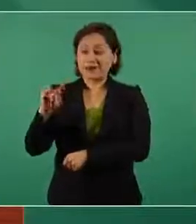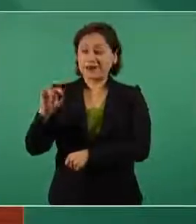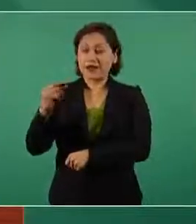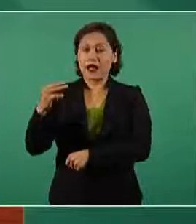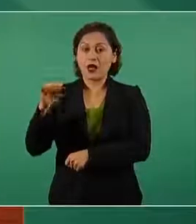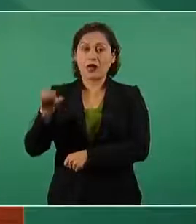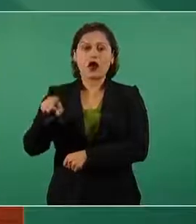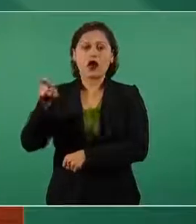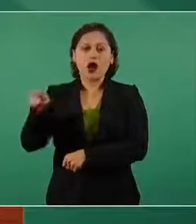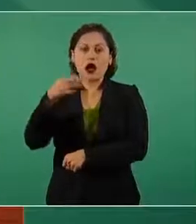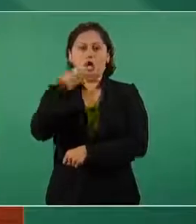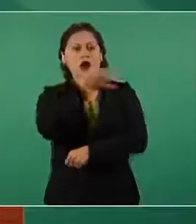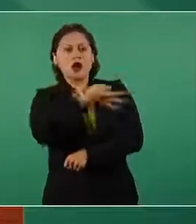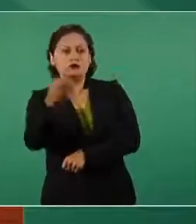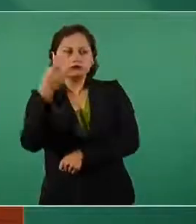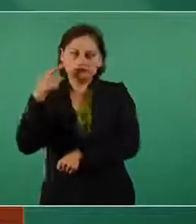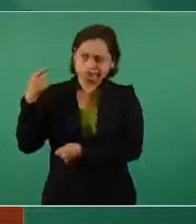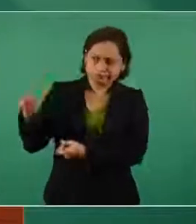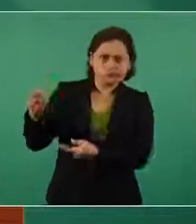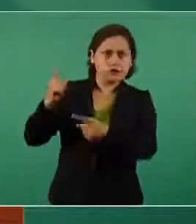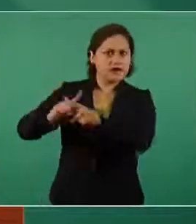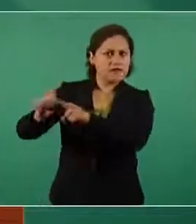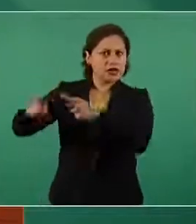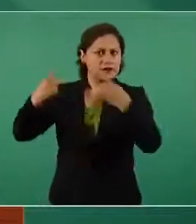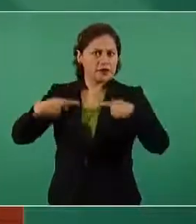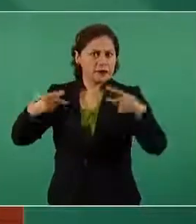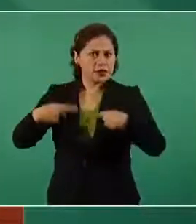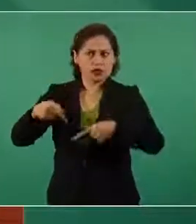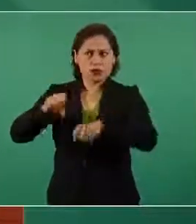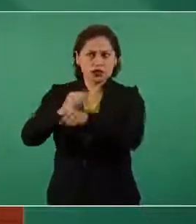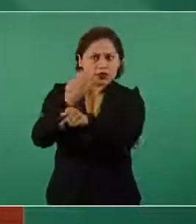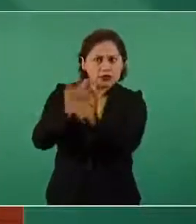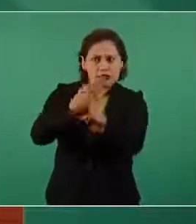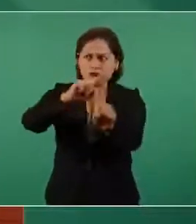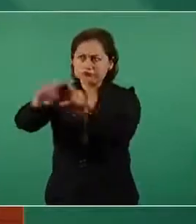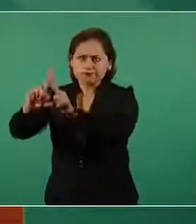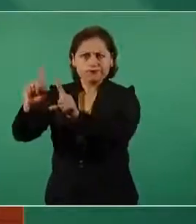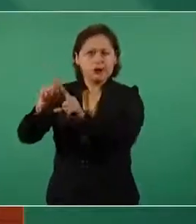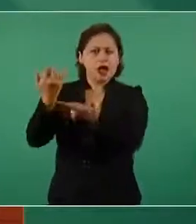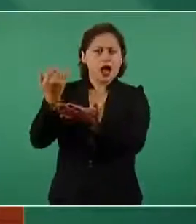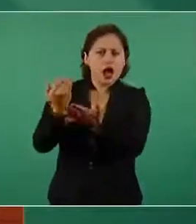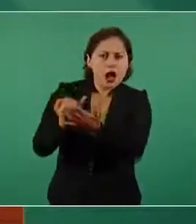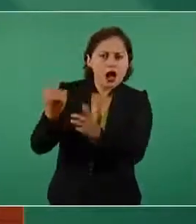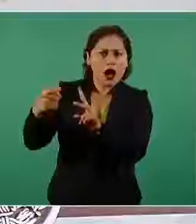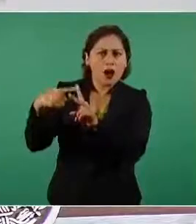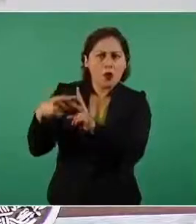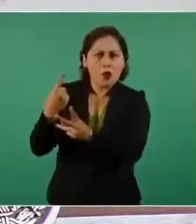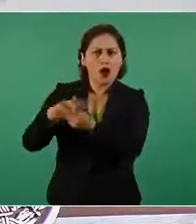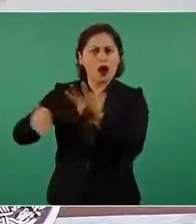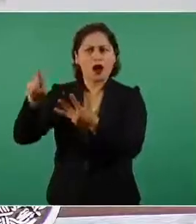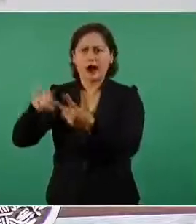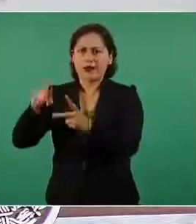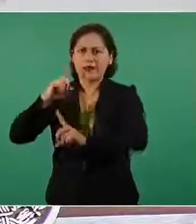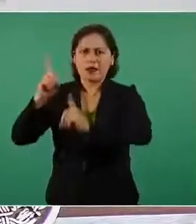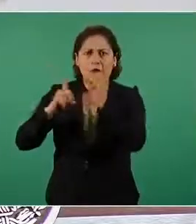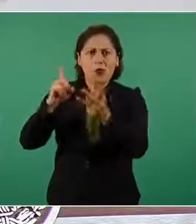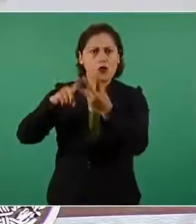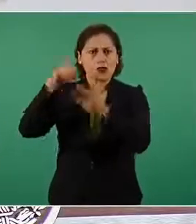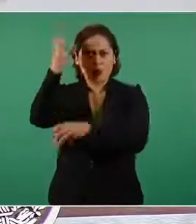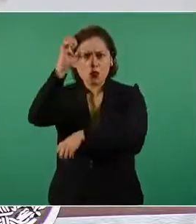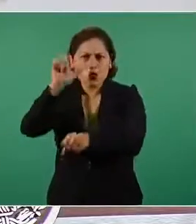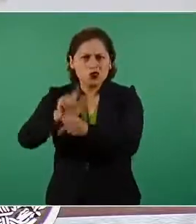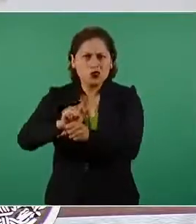de finanzas, los de administración, los de deporte, los de cultura, todos, absolutamente, los servidores públicos estaban en la